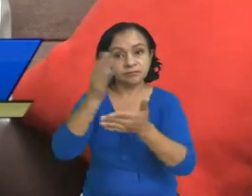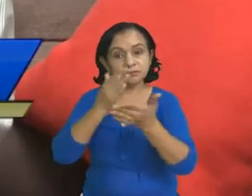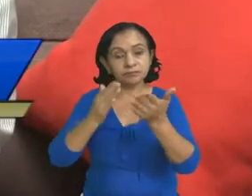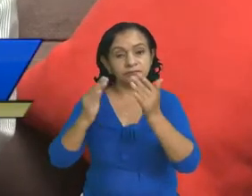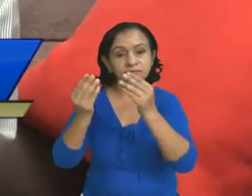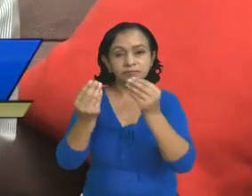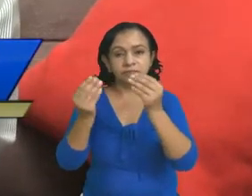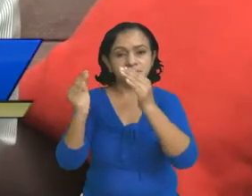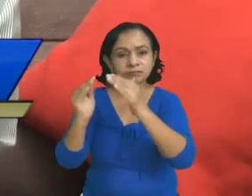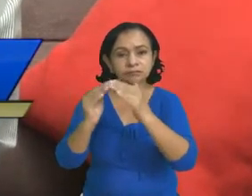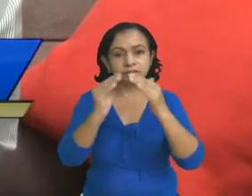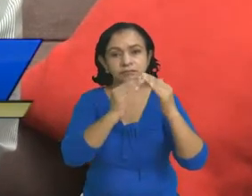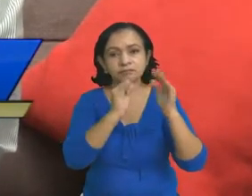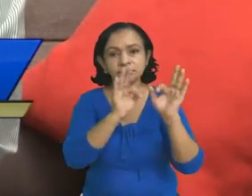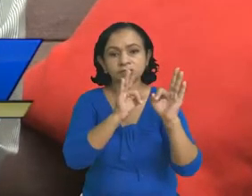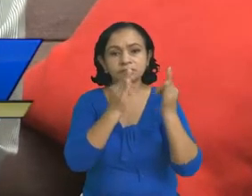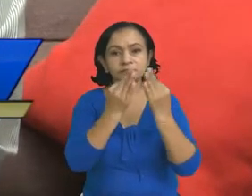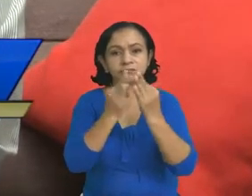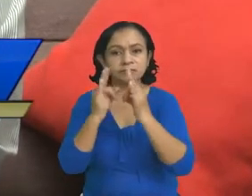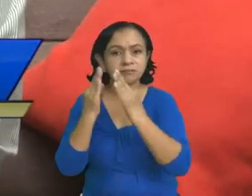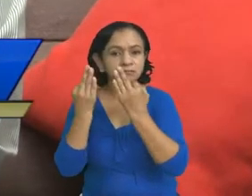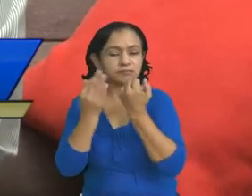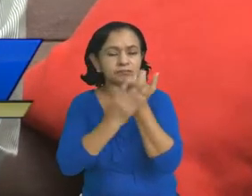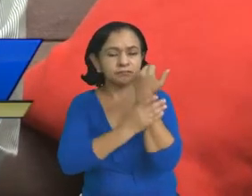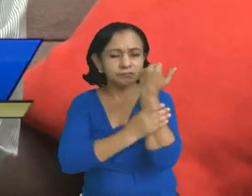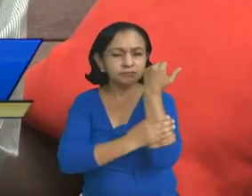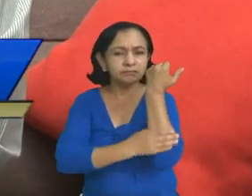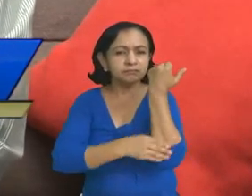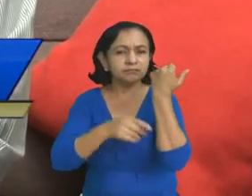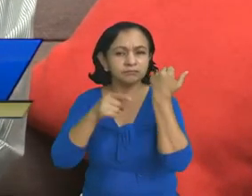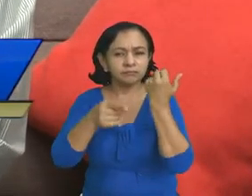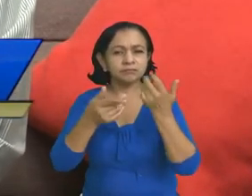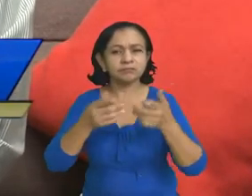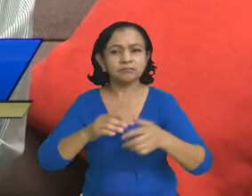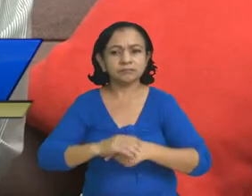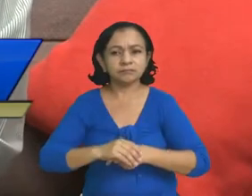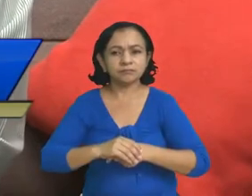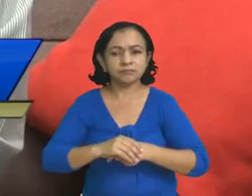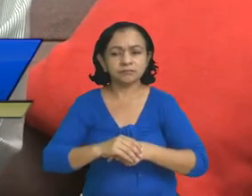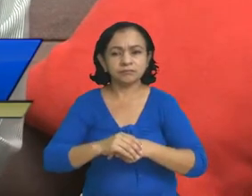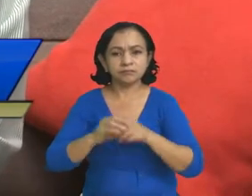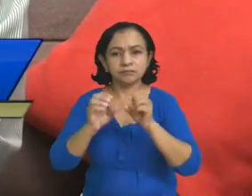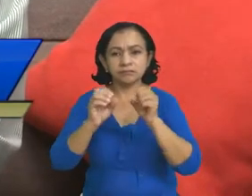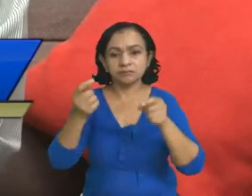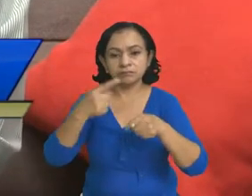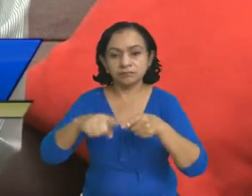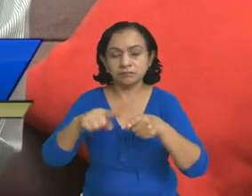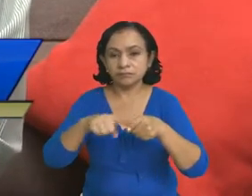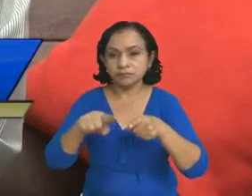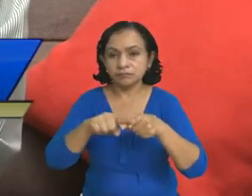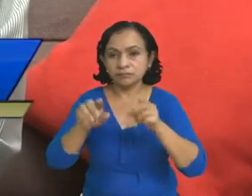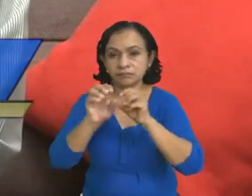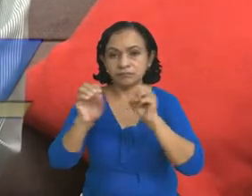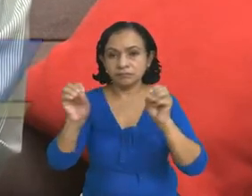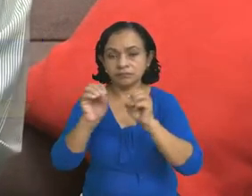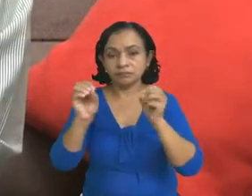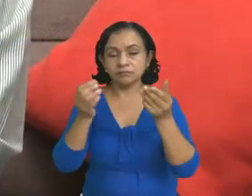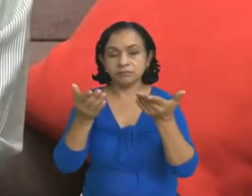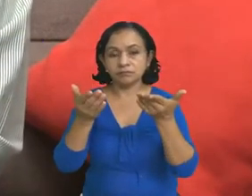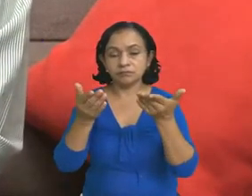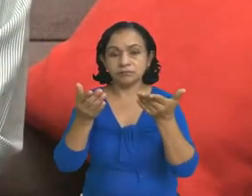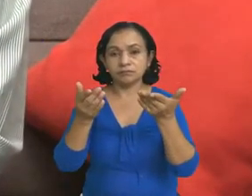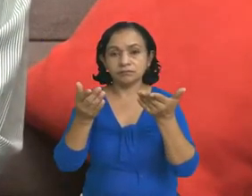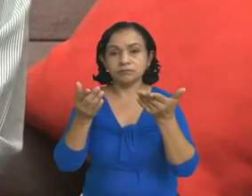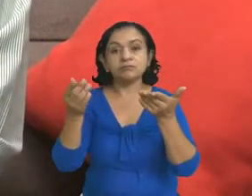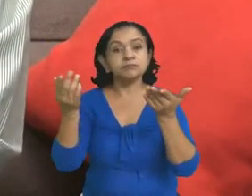viviendas son familias bastante pobres, pues, cuando llega no tienen a veces ni para pagar la instalación de un medidor, pues,